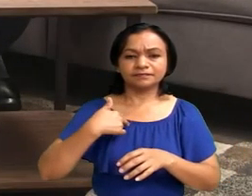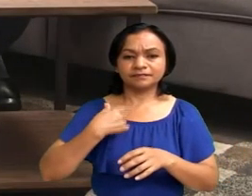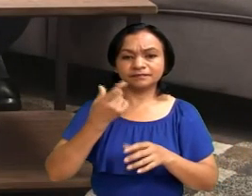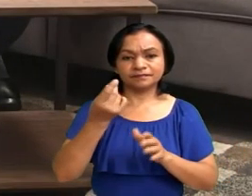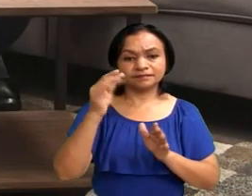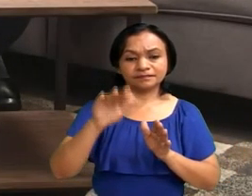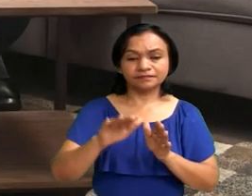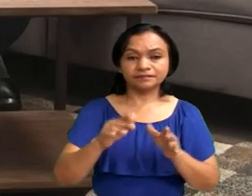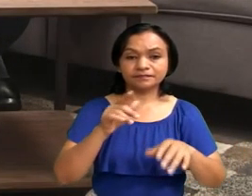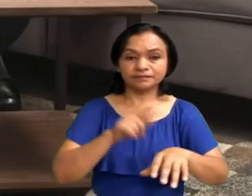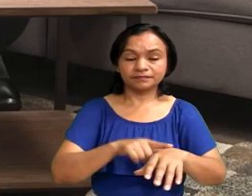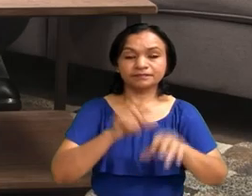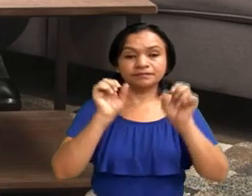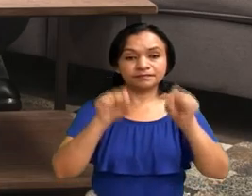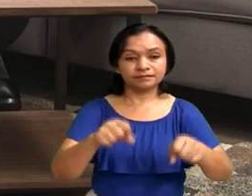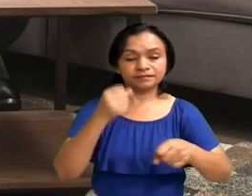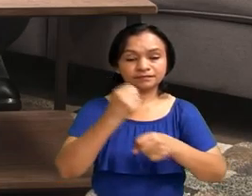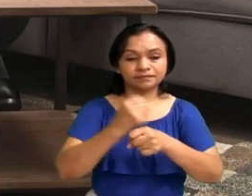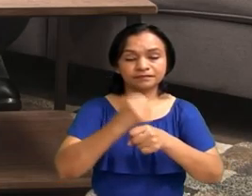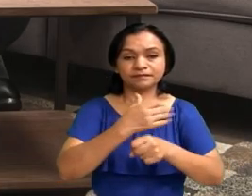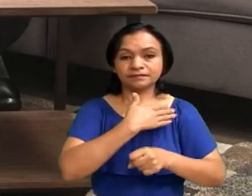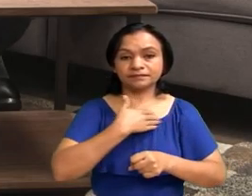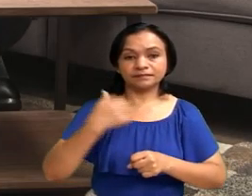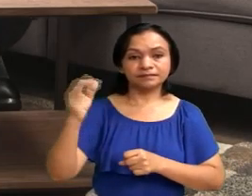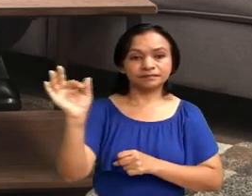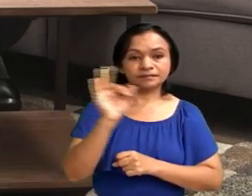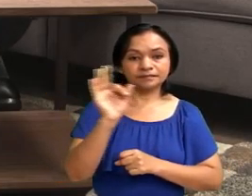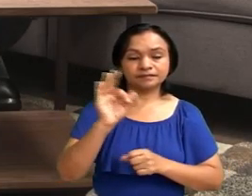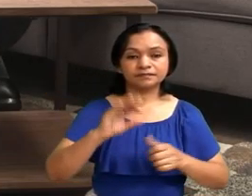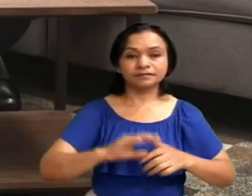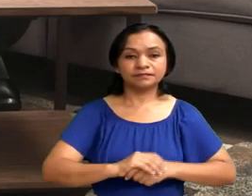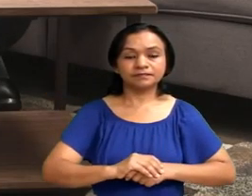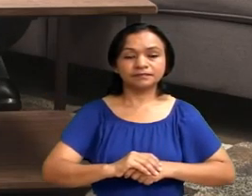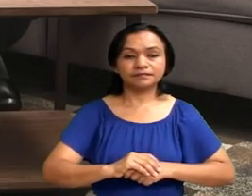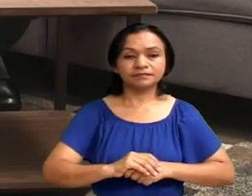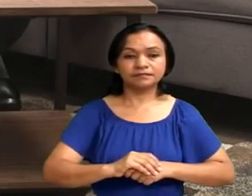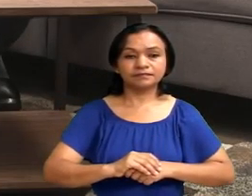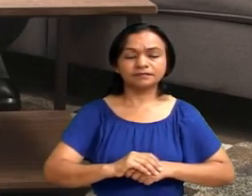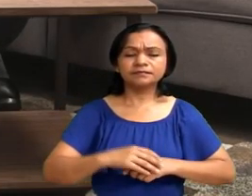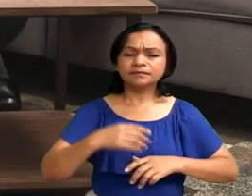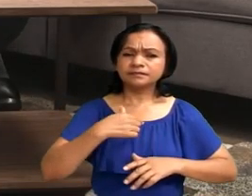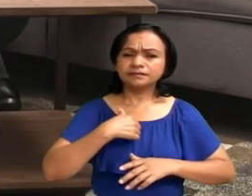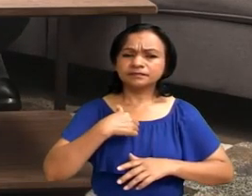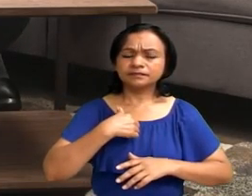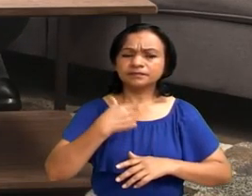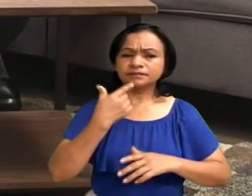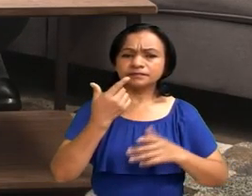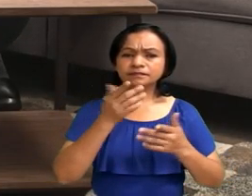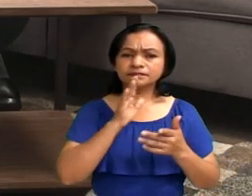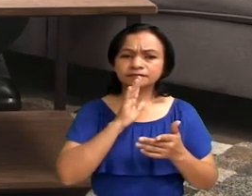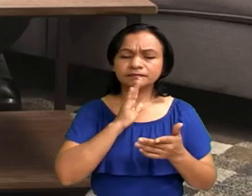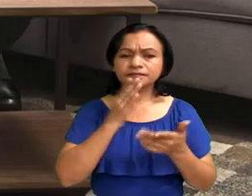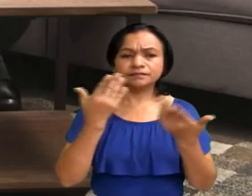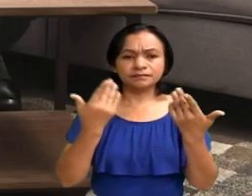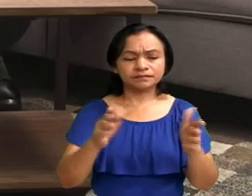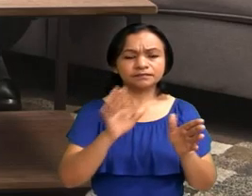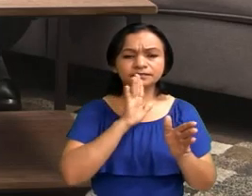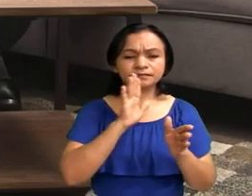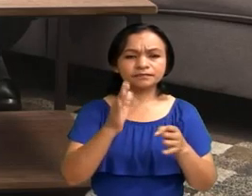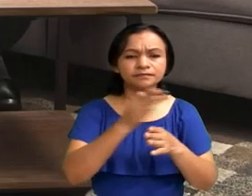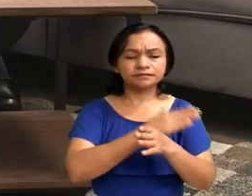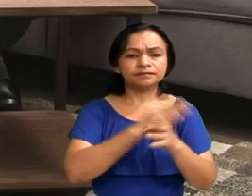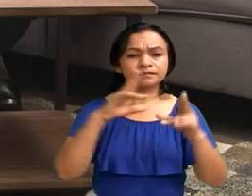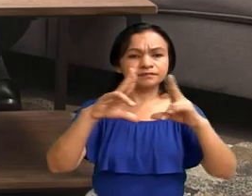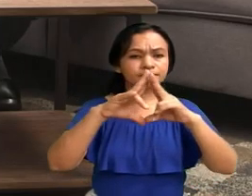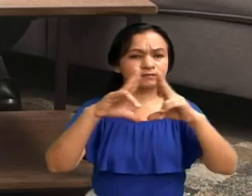y tiempo para poder trabajar de la mejor forma. Compañero Salvador, yo sé que en un momento de la conversación ya habíamos hablado respecto a nuestro